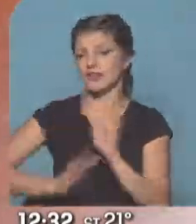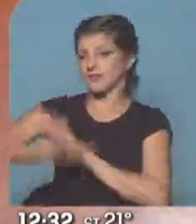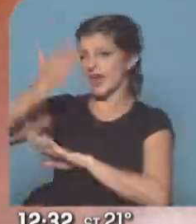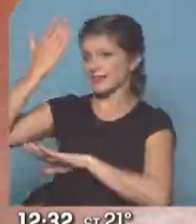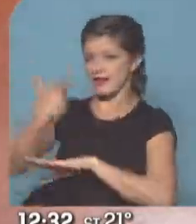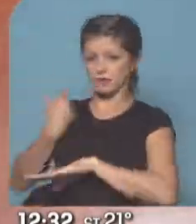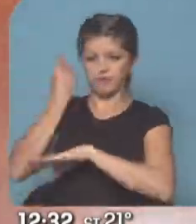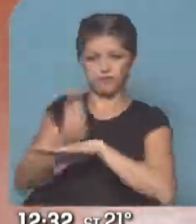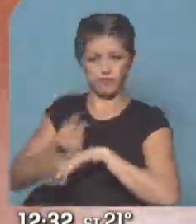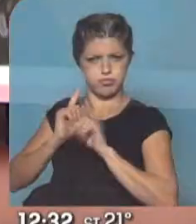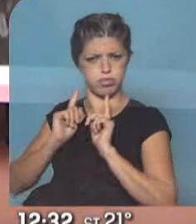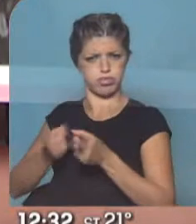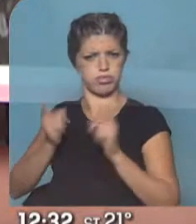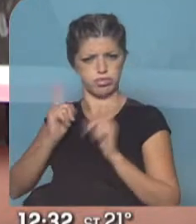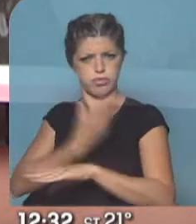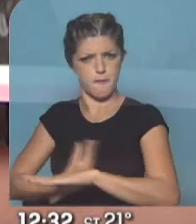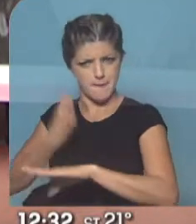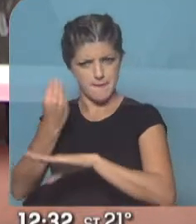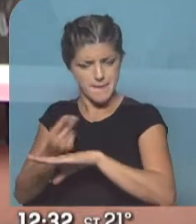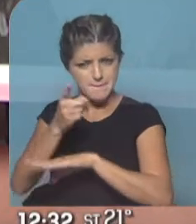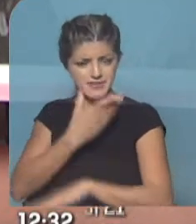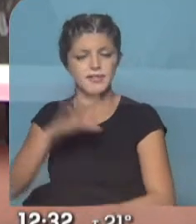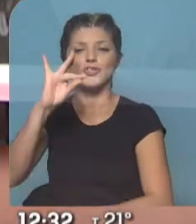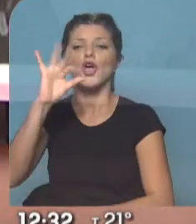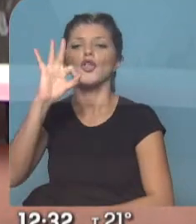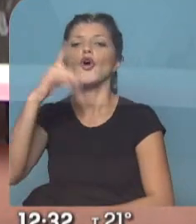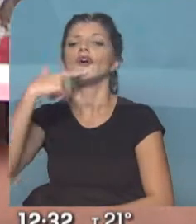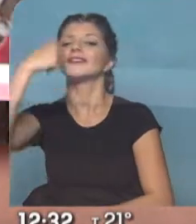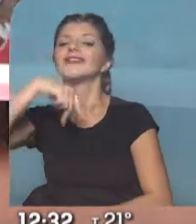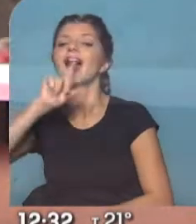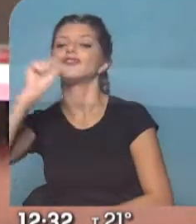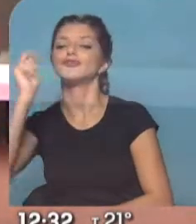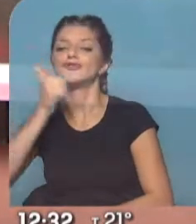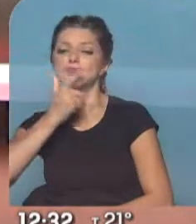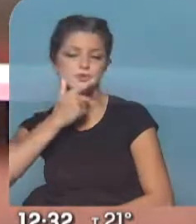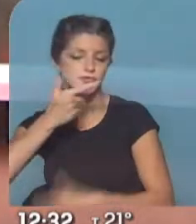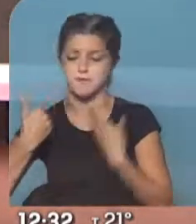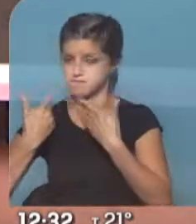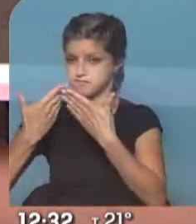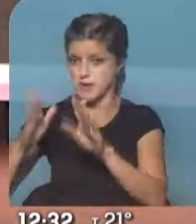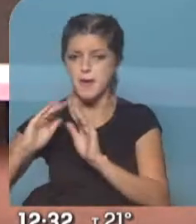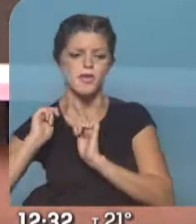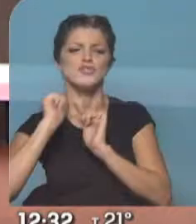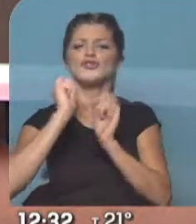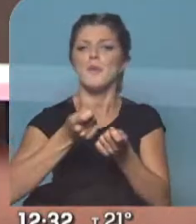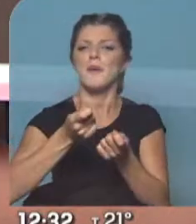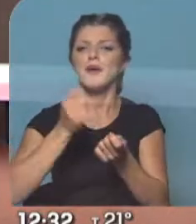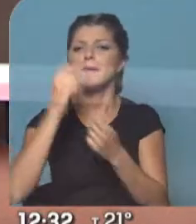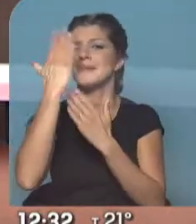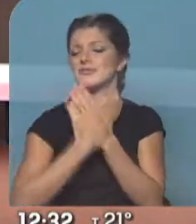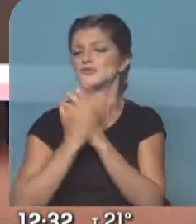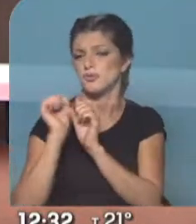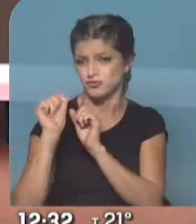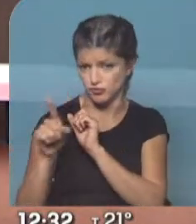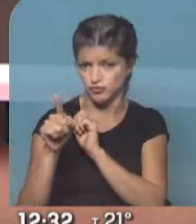de hierro, José Dos Santos deja la presidencia de Angola, pero la deja en manos de uno de sus ministros,